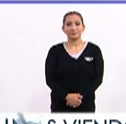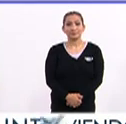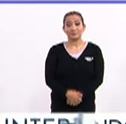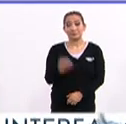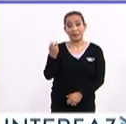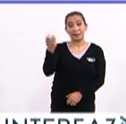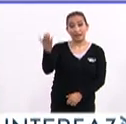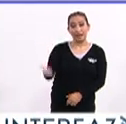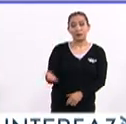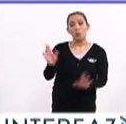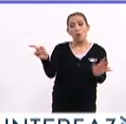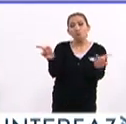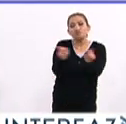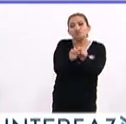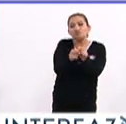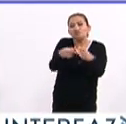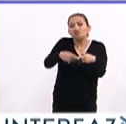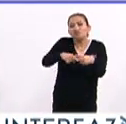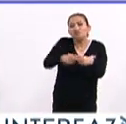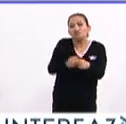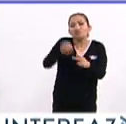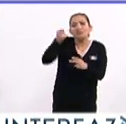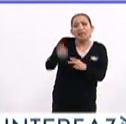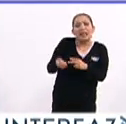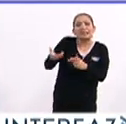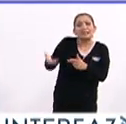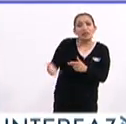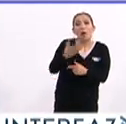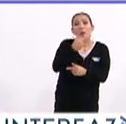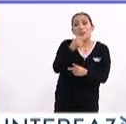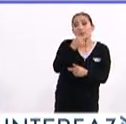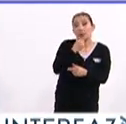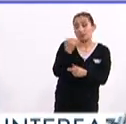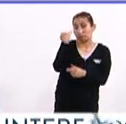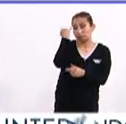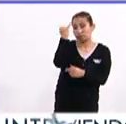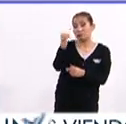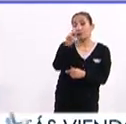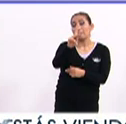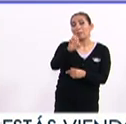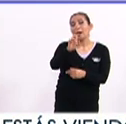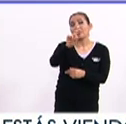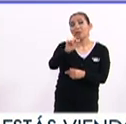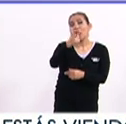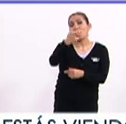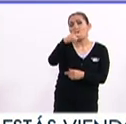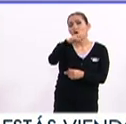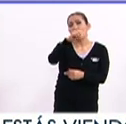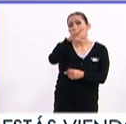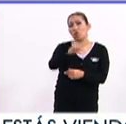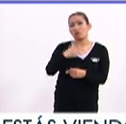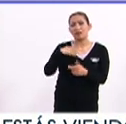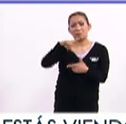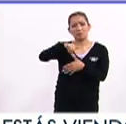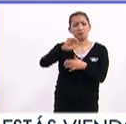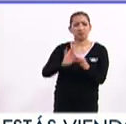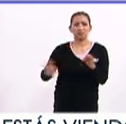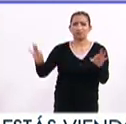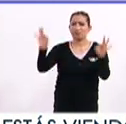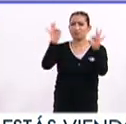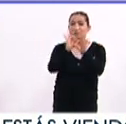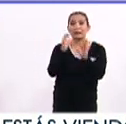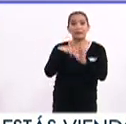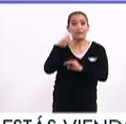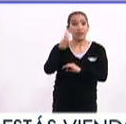Pues ahí está una pequeña introducción a este teórico, uno de los pedagogos más importantes de América Latina y que